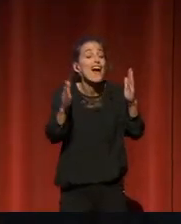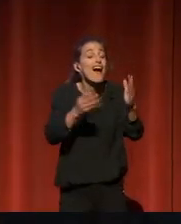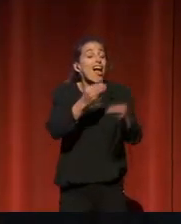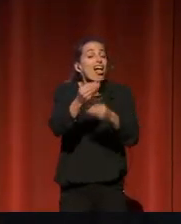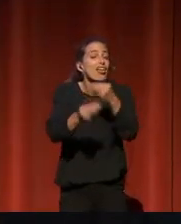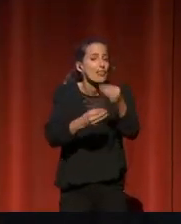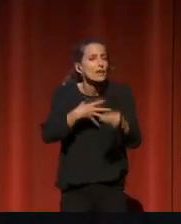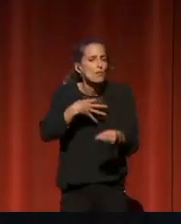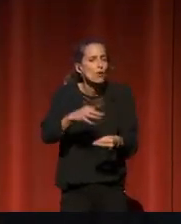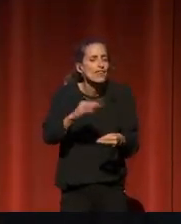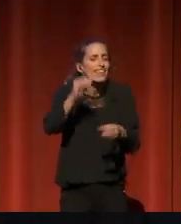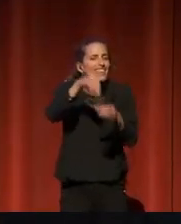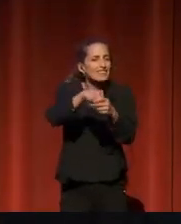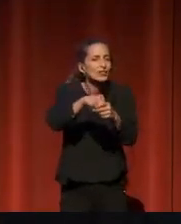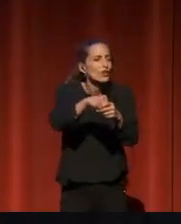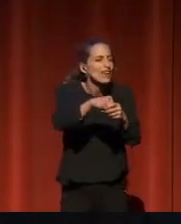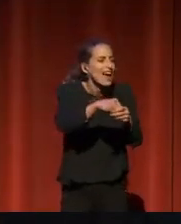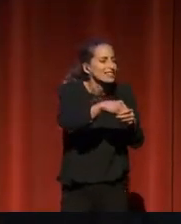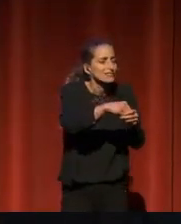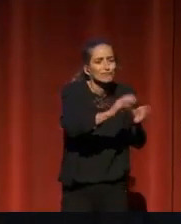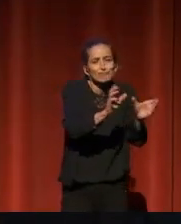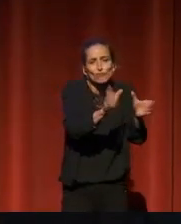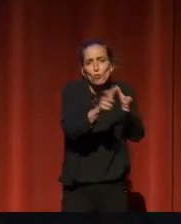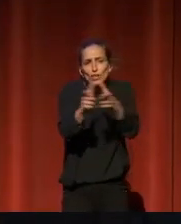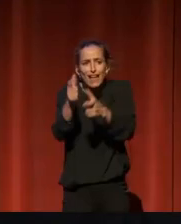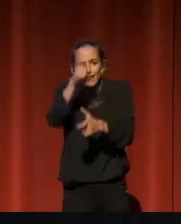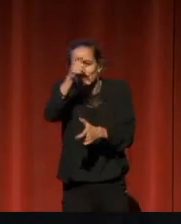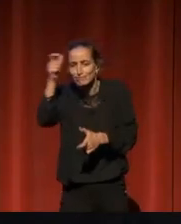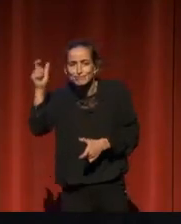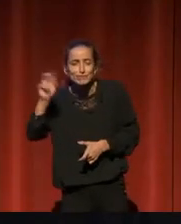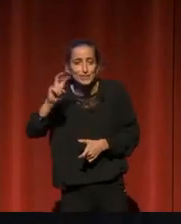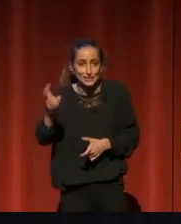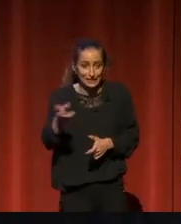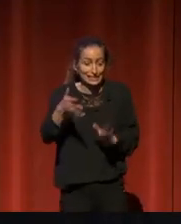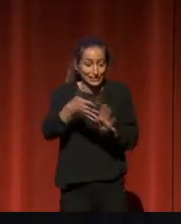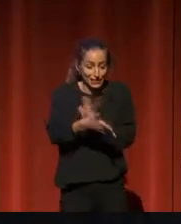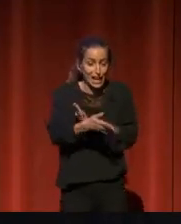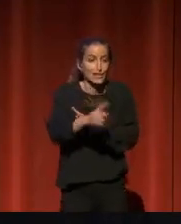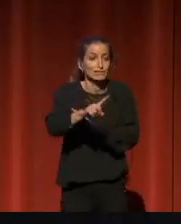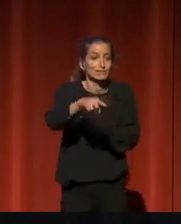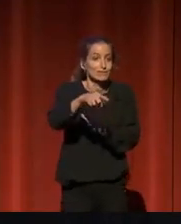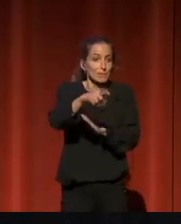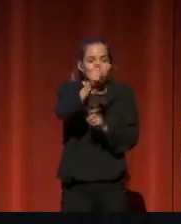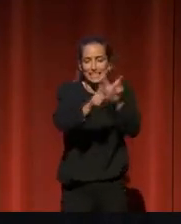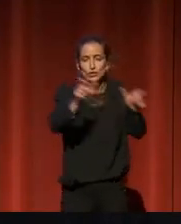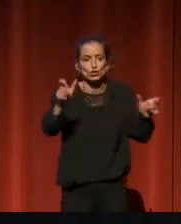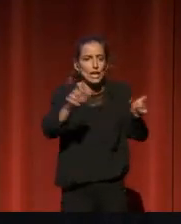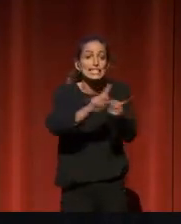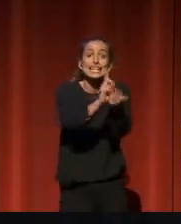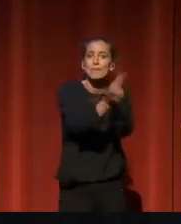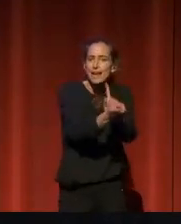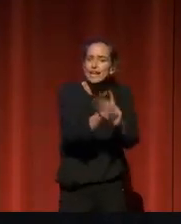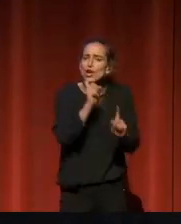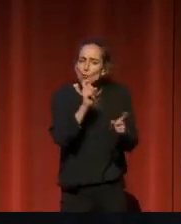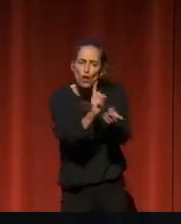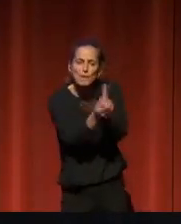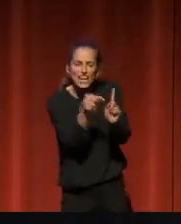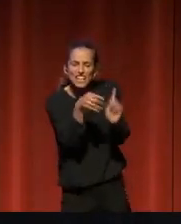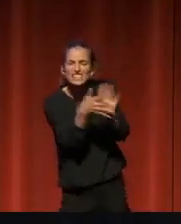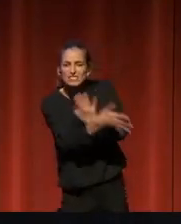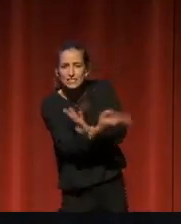comunidades y cambiar mucho las personas cambiar en el sentido de darle